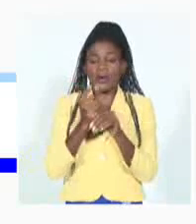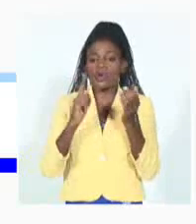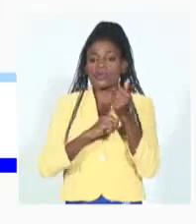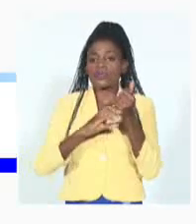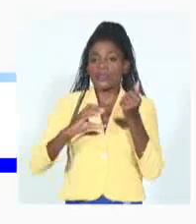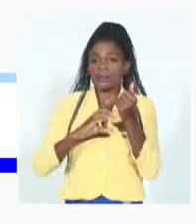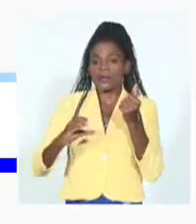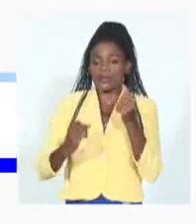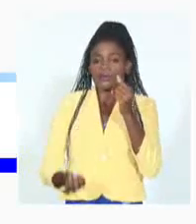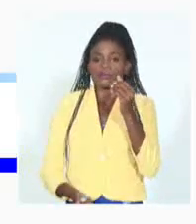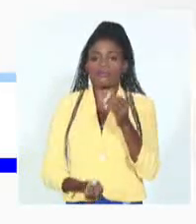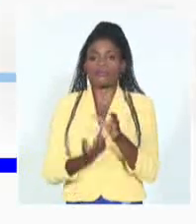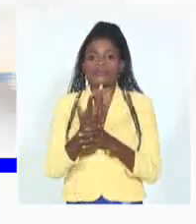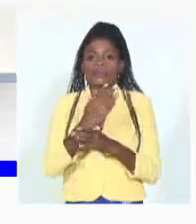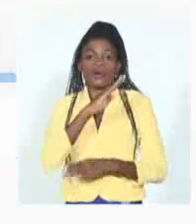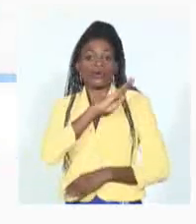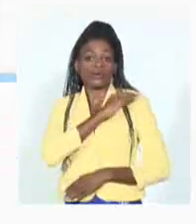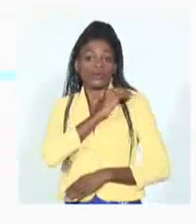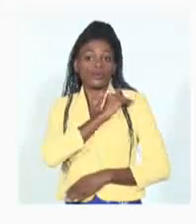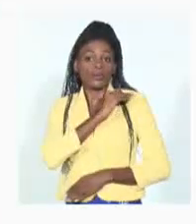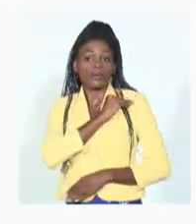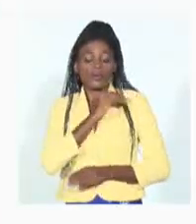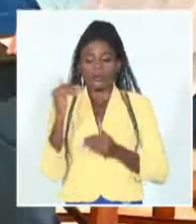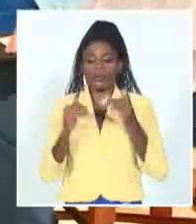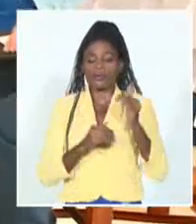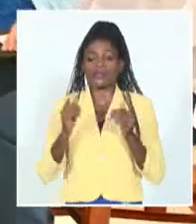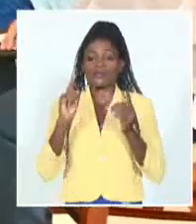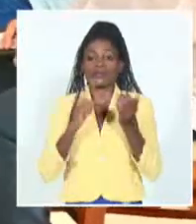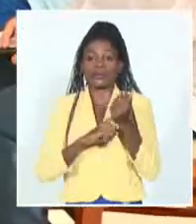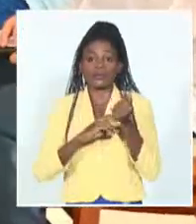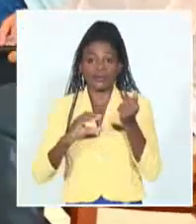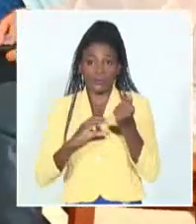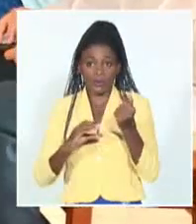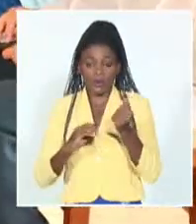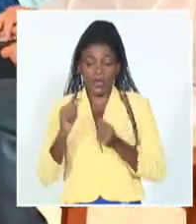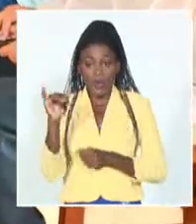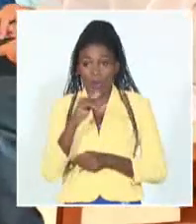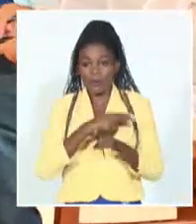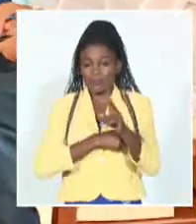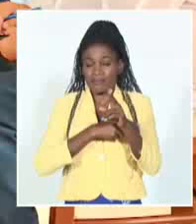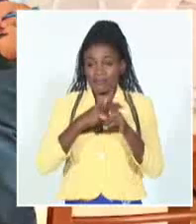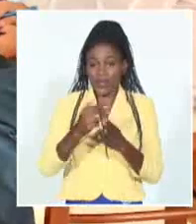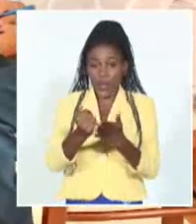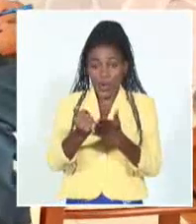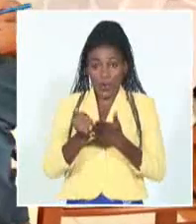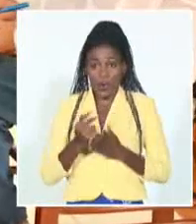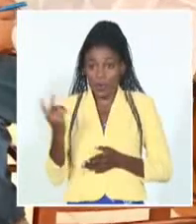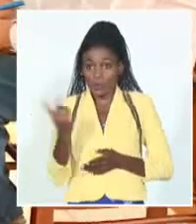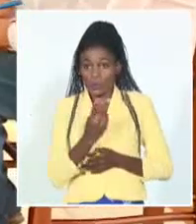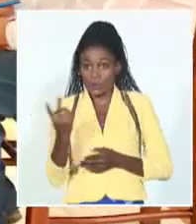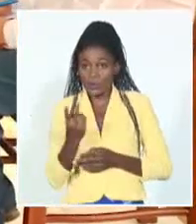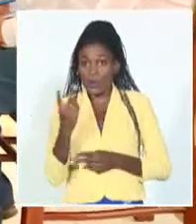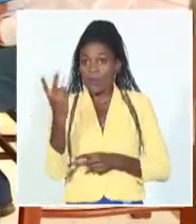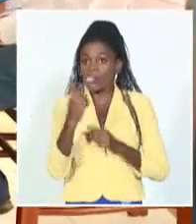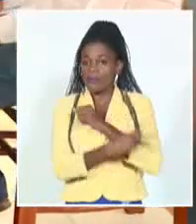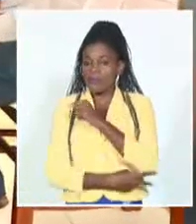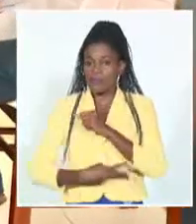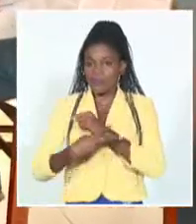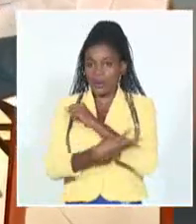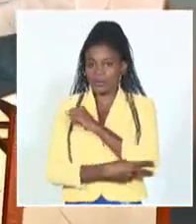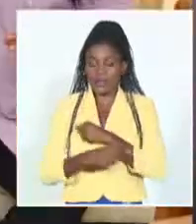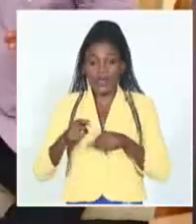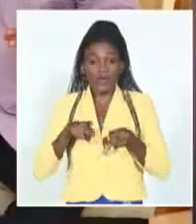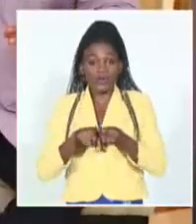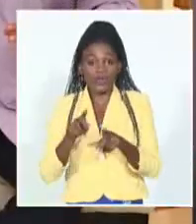la formación de la militancia y la participación popular, así como de la histórica colaboración entre las dos naciones, el legado de Fidel